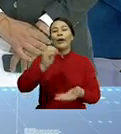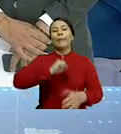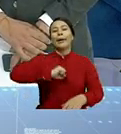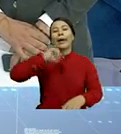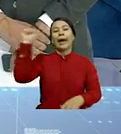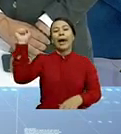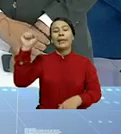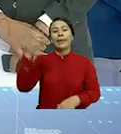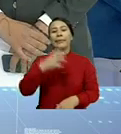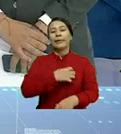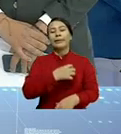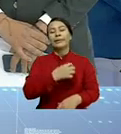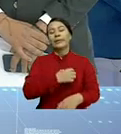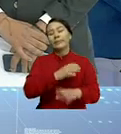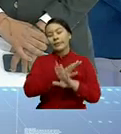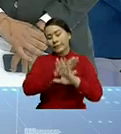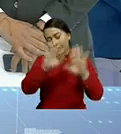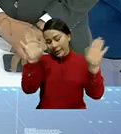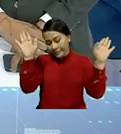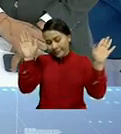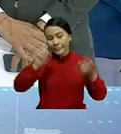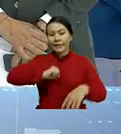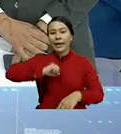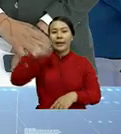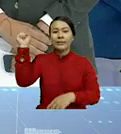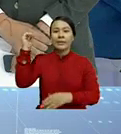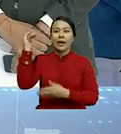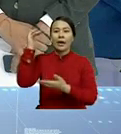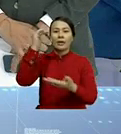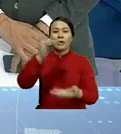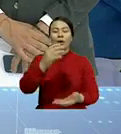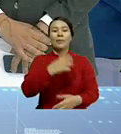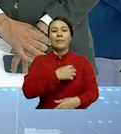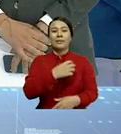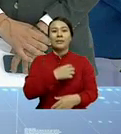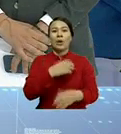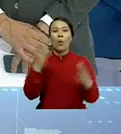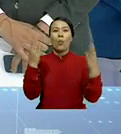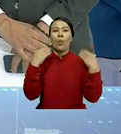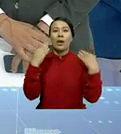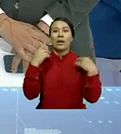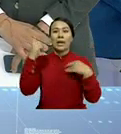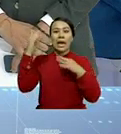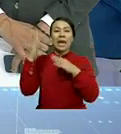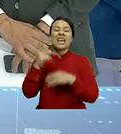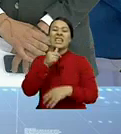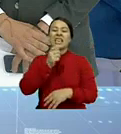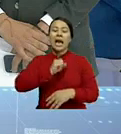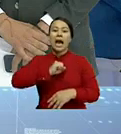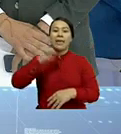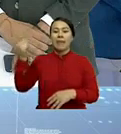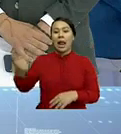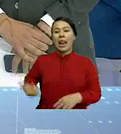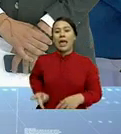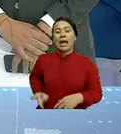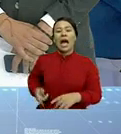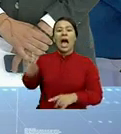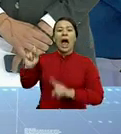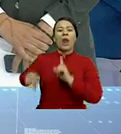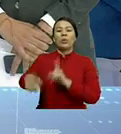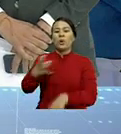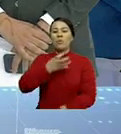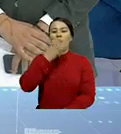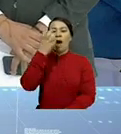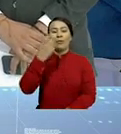¿no? Claro. Eso ya, sí. La copa que se ganó Barcelona, que se vino a Guayaquil desde la Casa Blanca. A muchos les ha molestado, a otros les alegra,